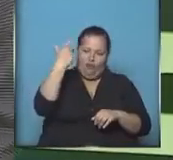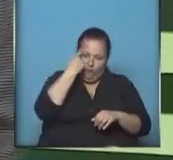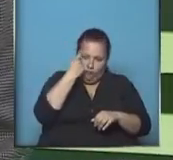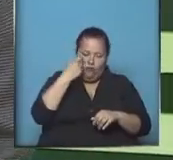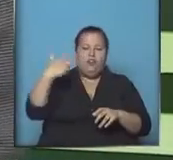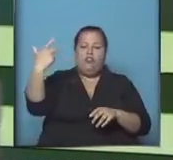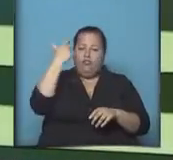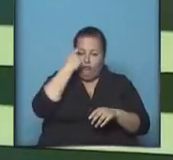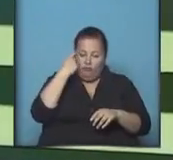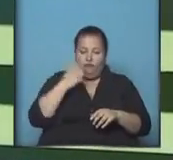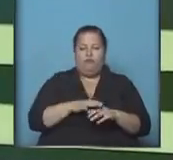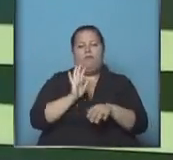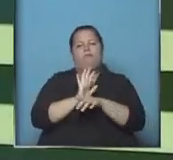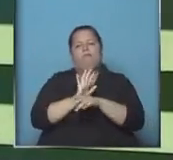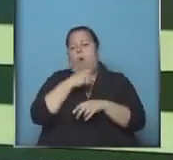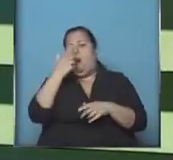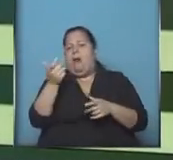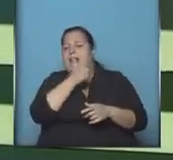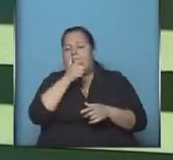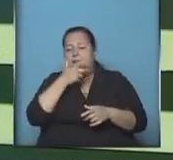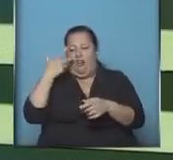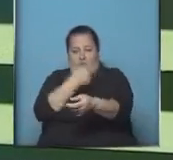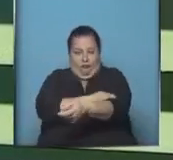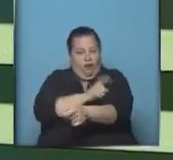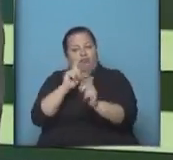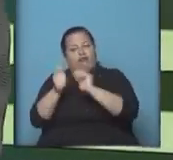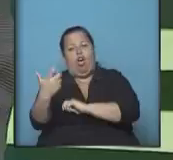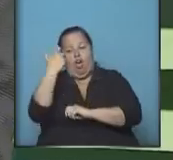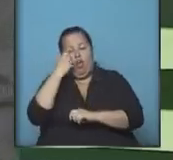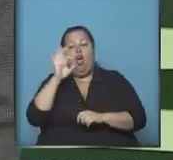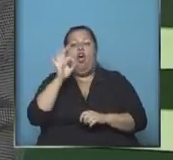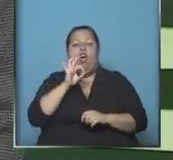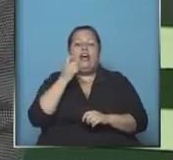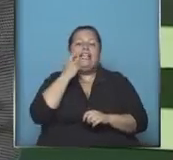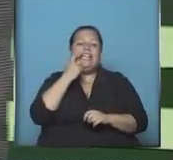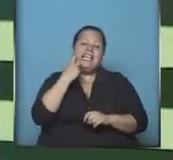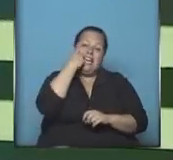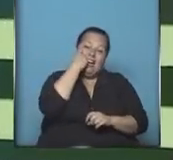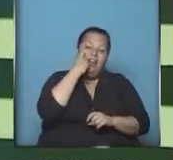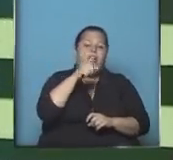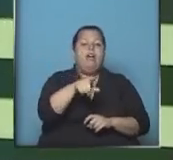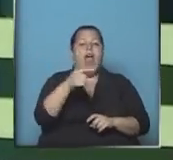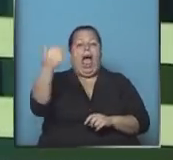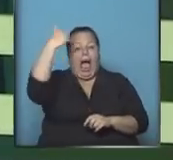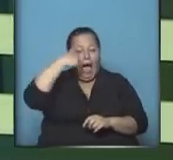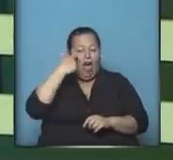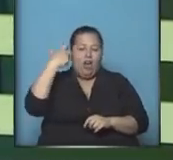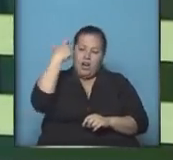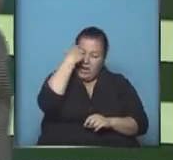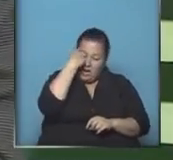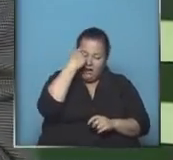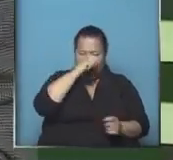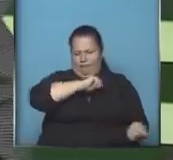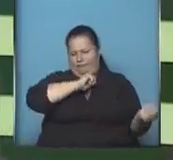que se inyectan como cualquier medicamento que se inyecta en el brazo o el odontólogo en la encía intraoculares que han